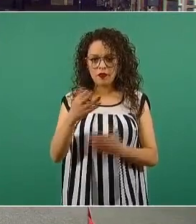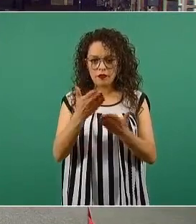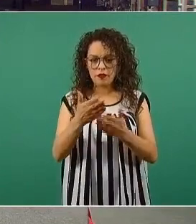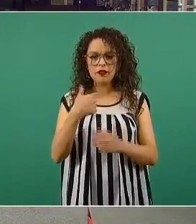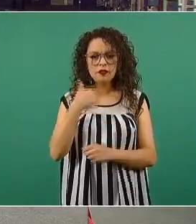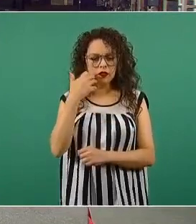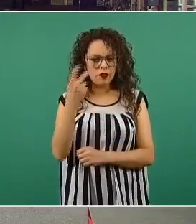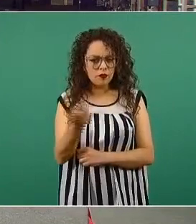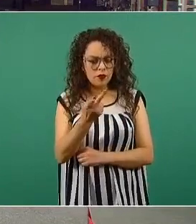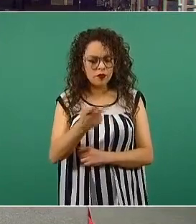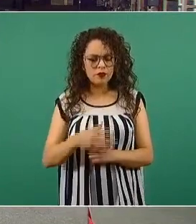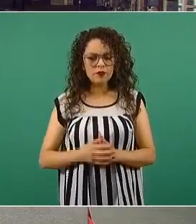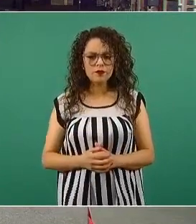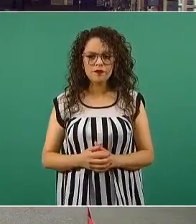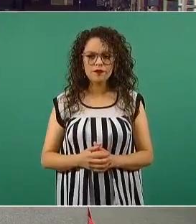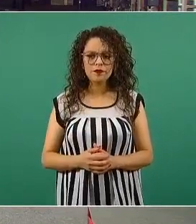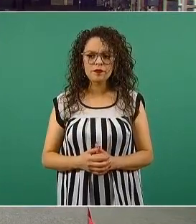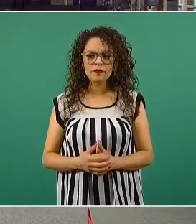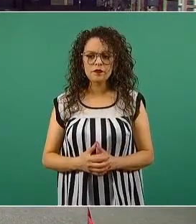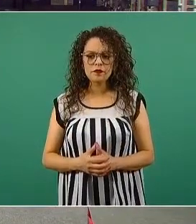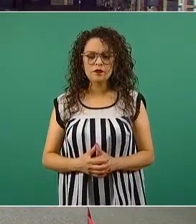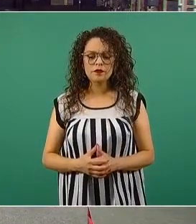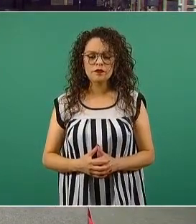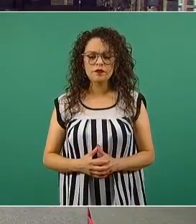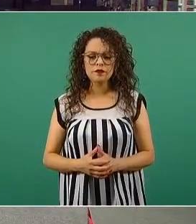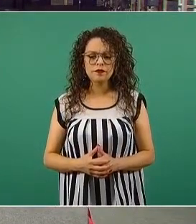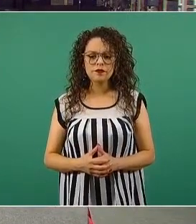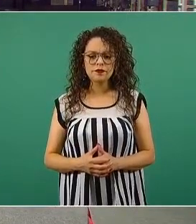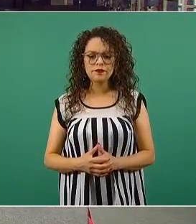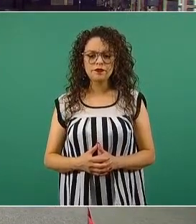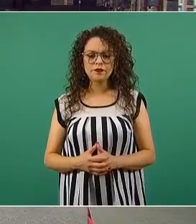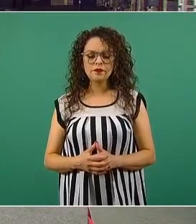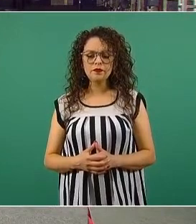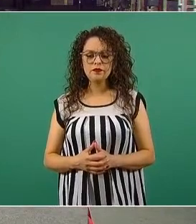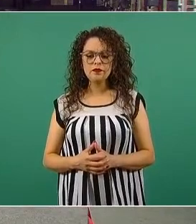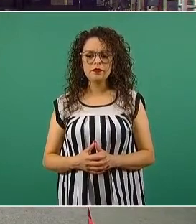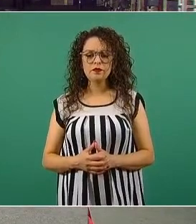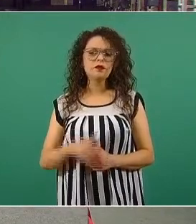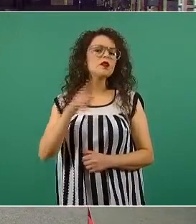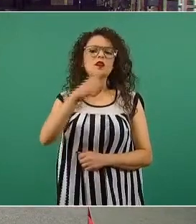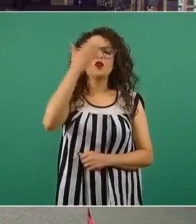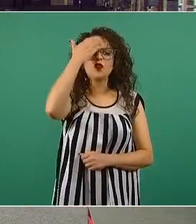¿qué se sabe de el síndrome